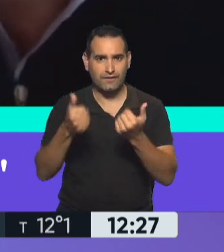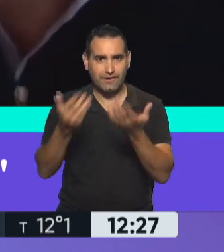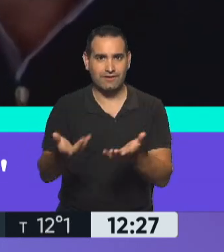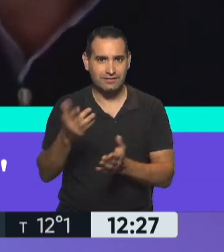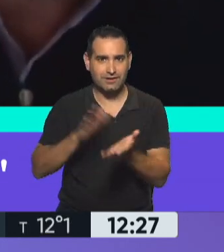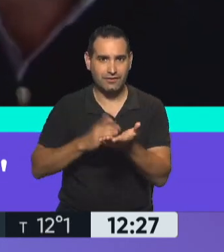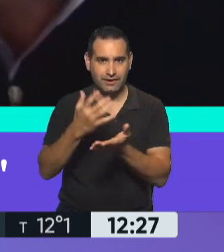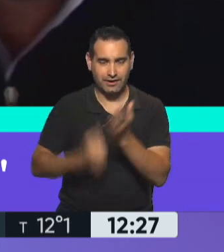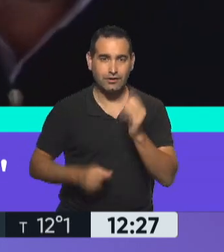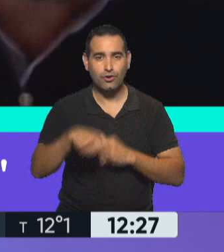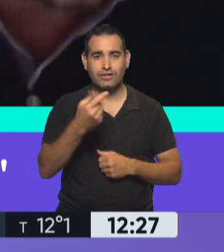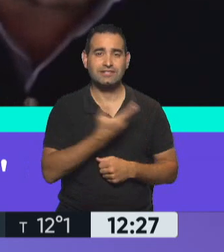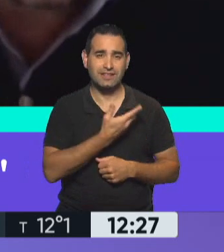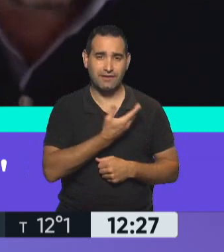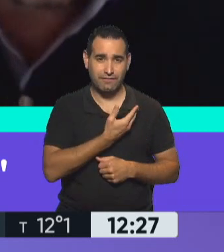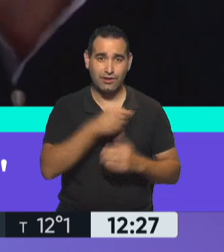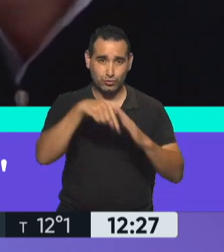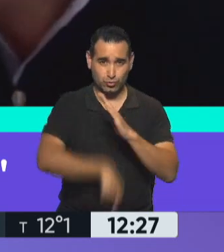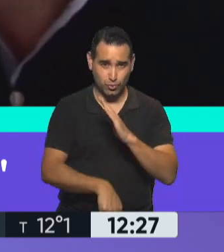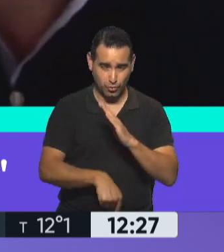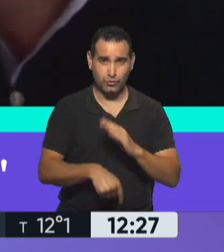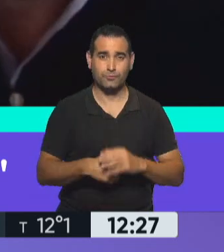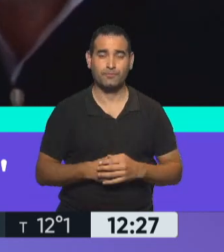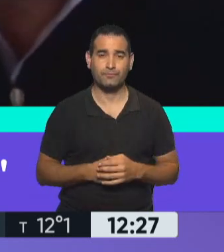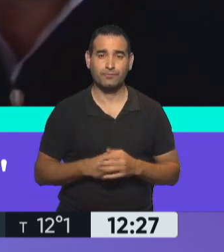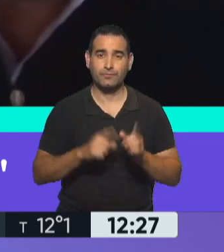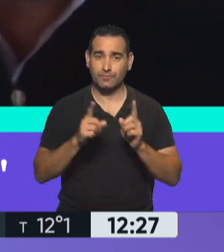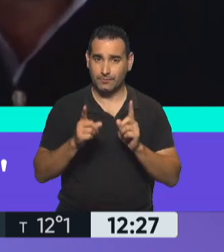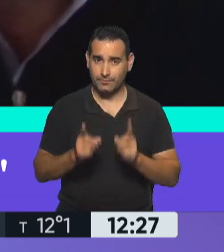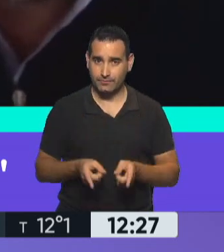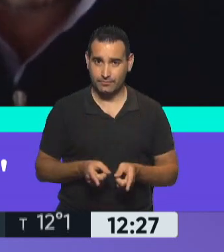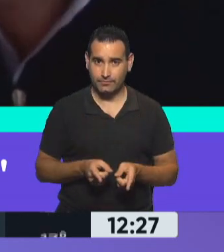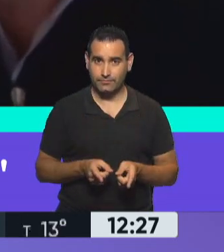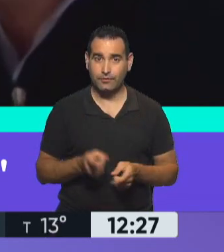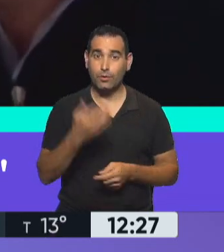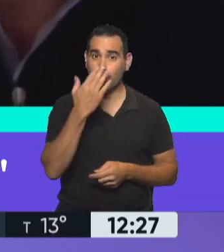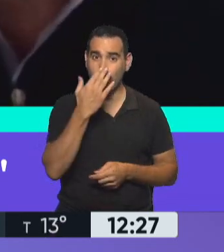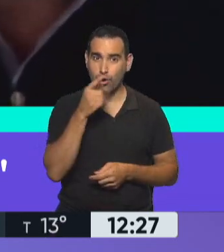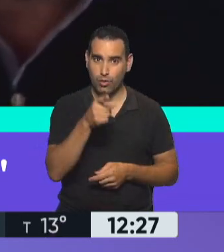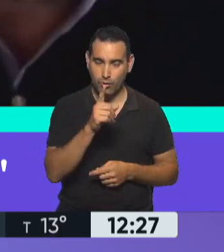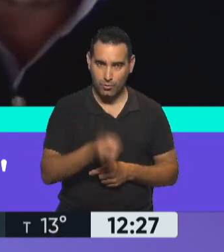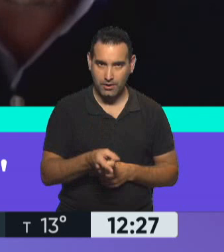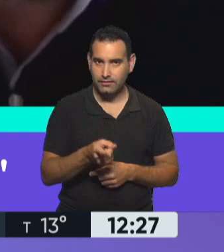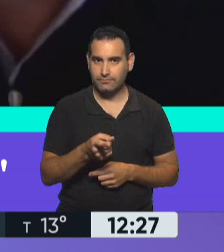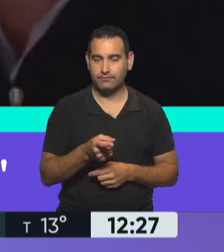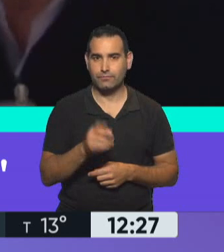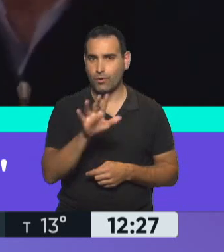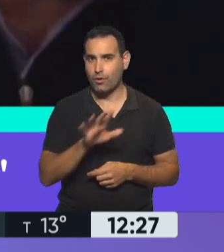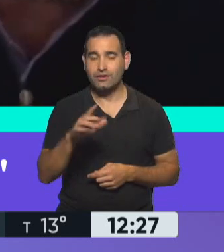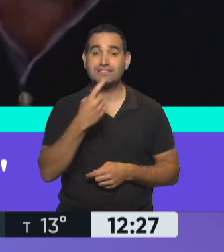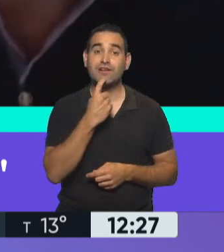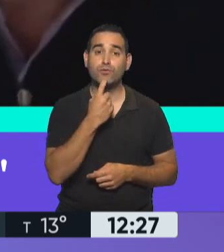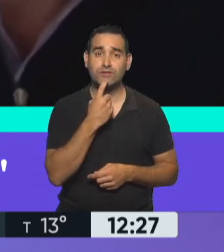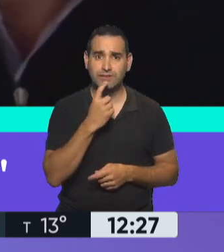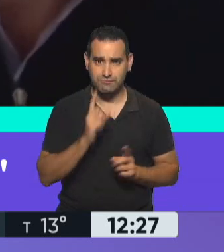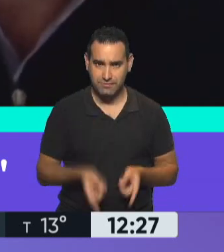Se suma el sur de la provincia de Santa Fe, el sur y centro de la provincia de Córdoba, se suma prácticamente toda San Luis.